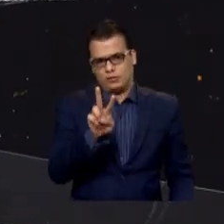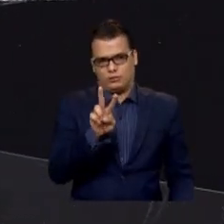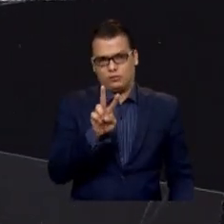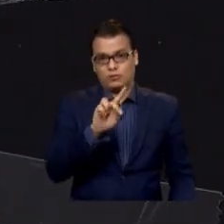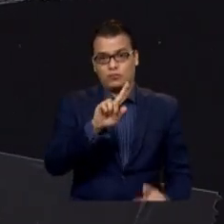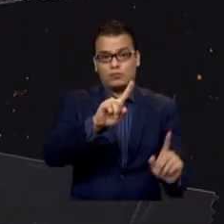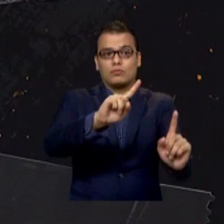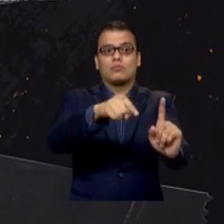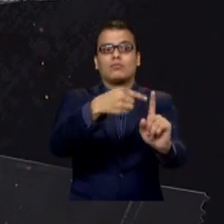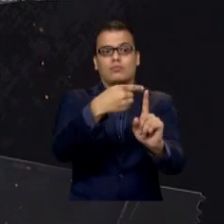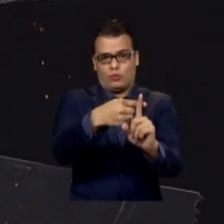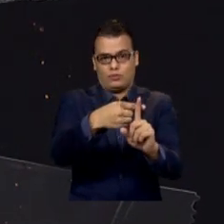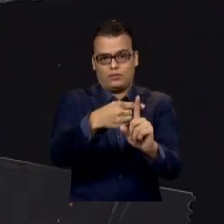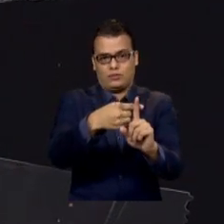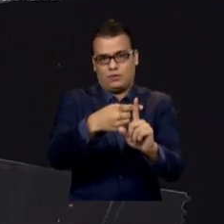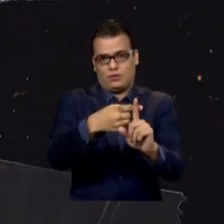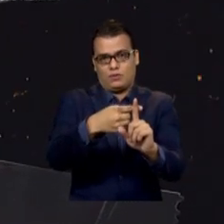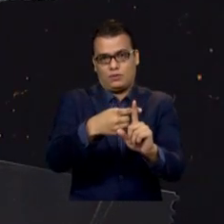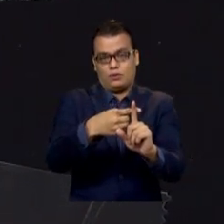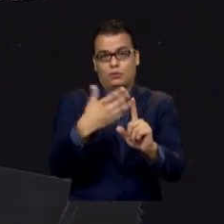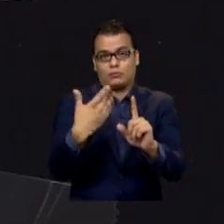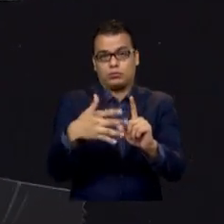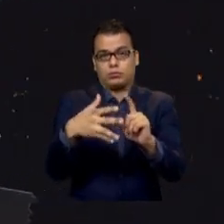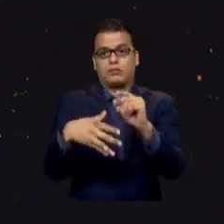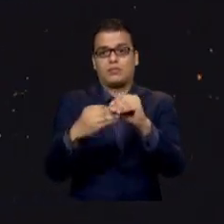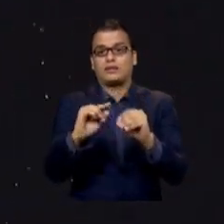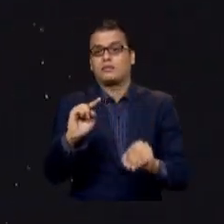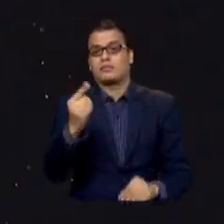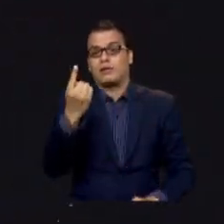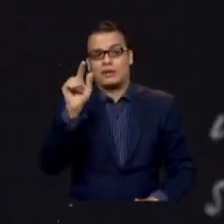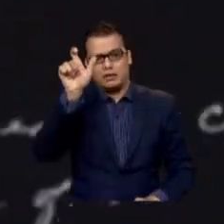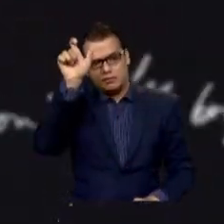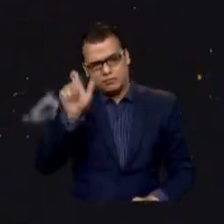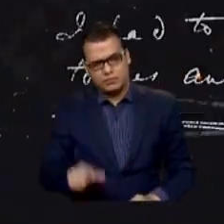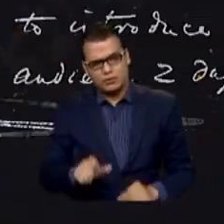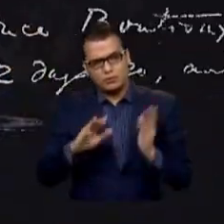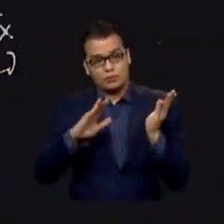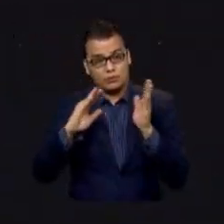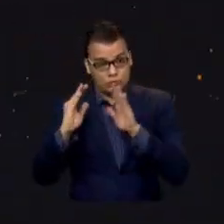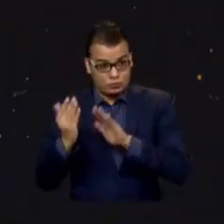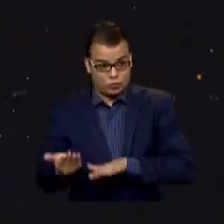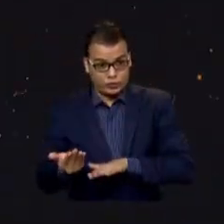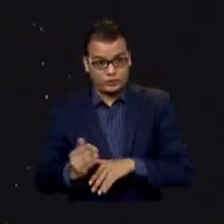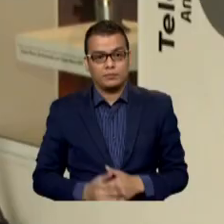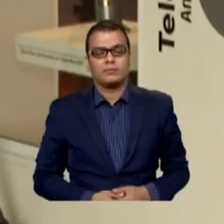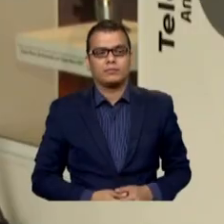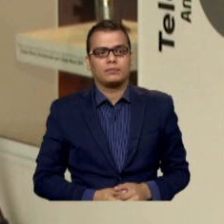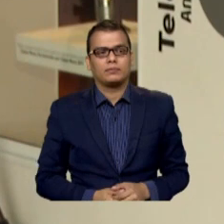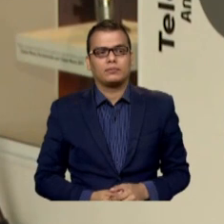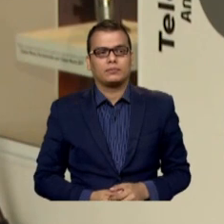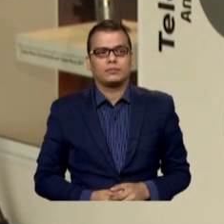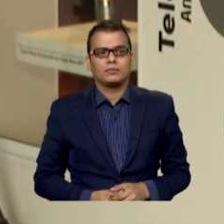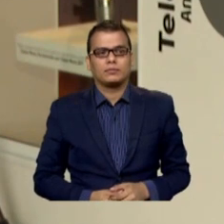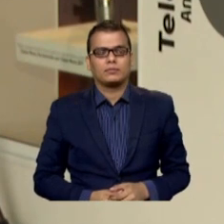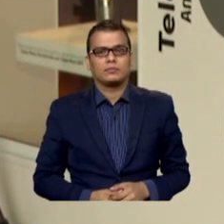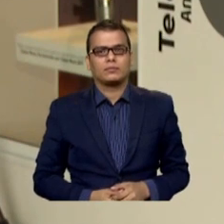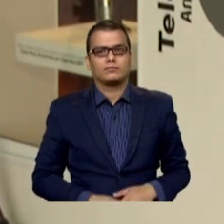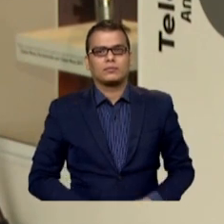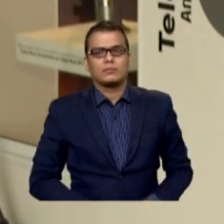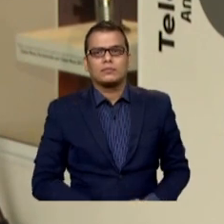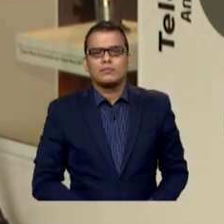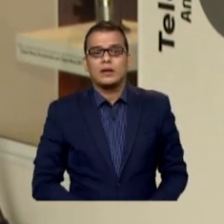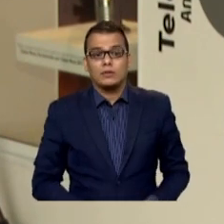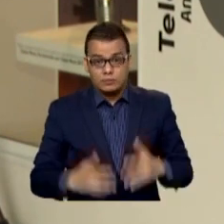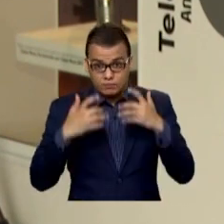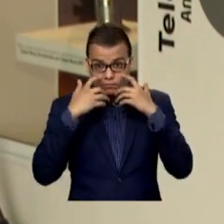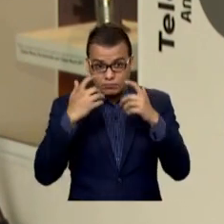positivos, casi 5 casos por día, y además llegó la noticia lamentable del primer fallecimiento. Pero ahora pasamos a un